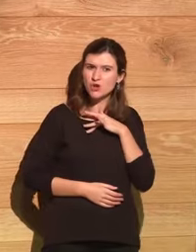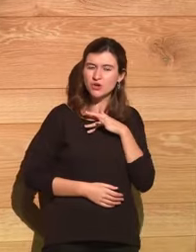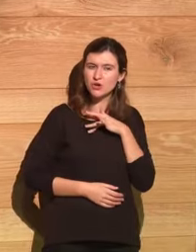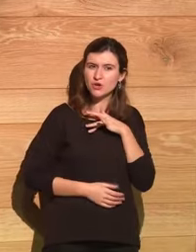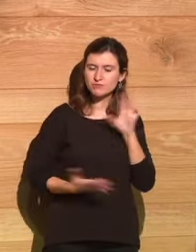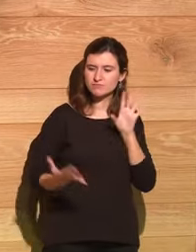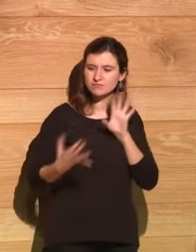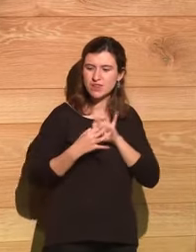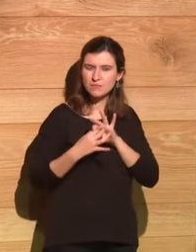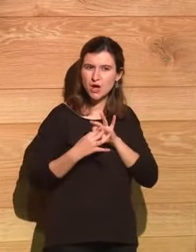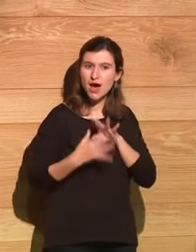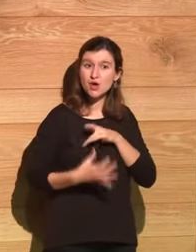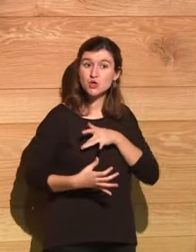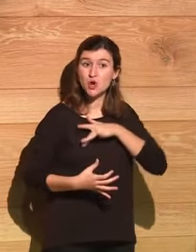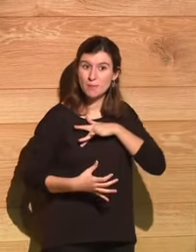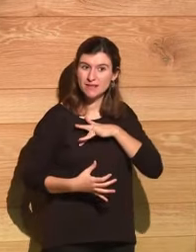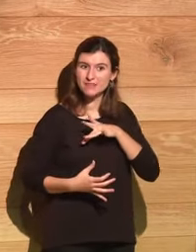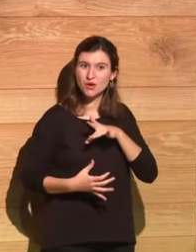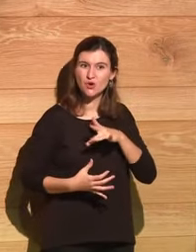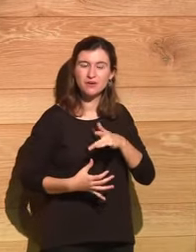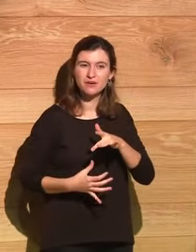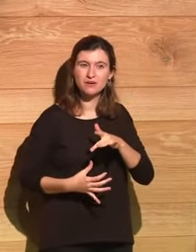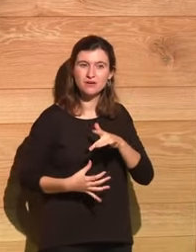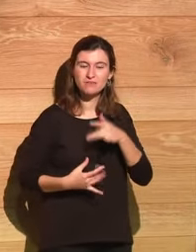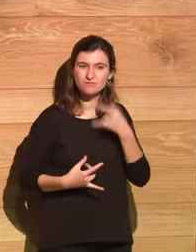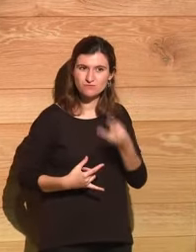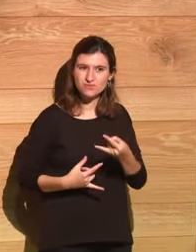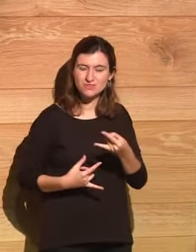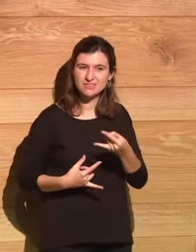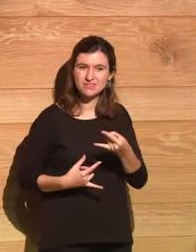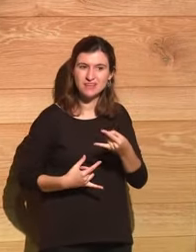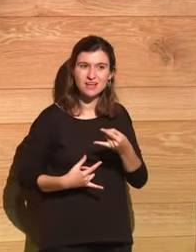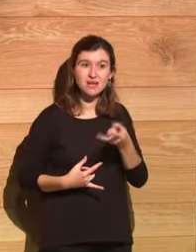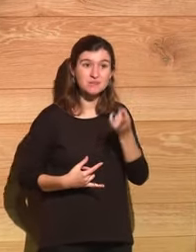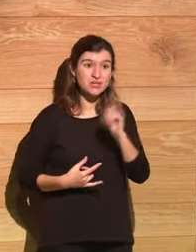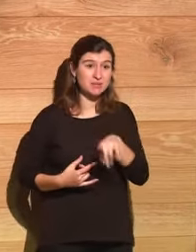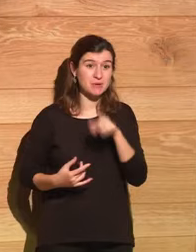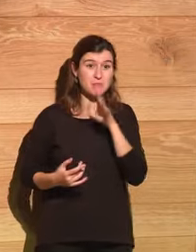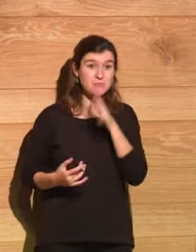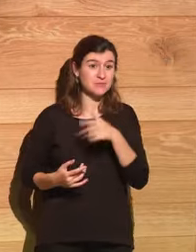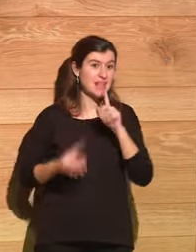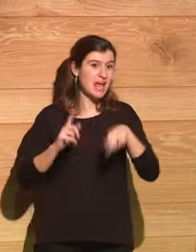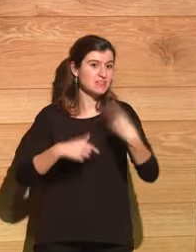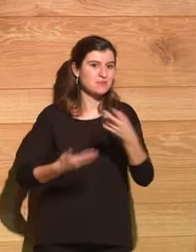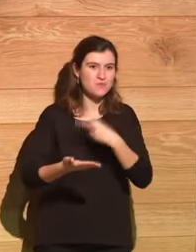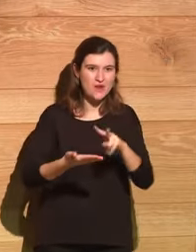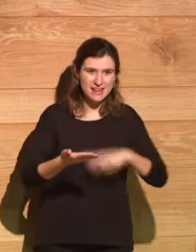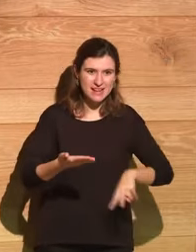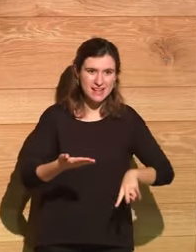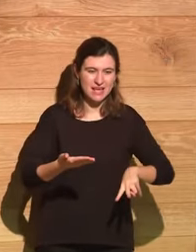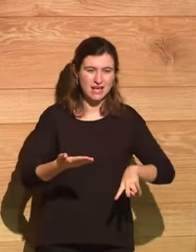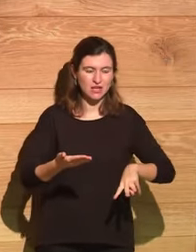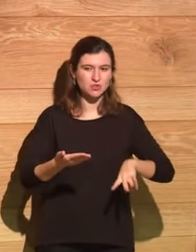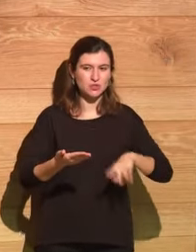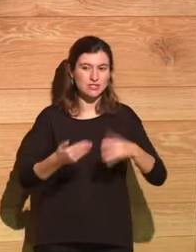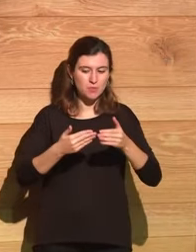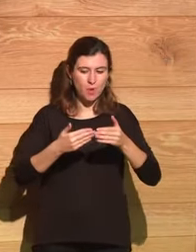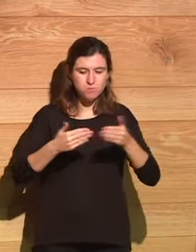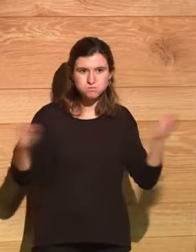podemos asociar a lo romántico, pero también porque creo que las lecturas que luego se han hecho son las que también han abierto un